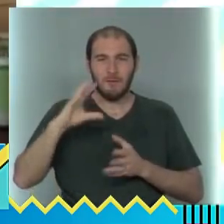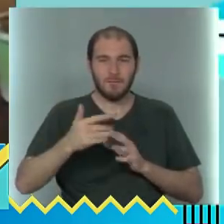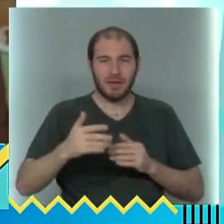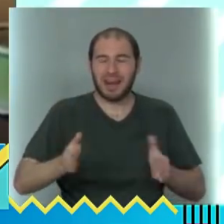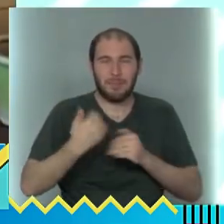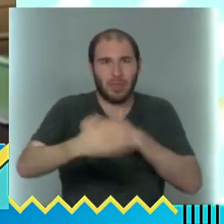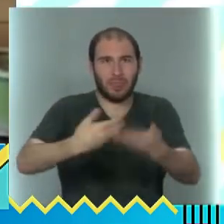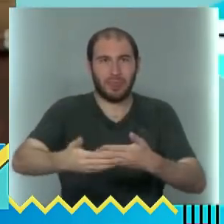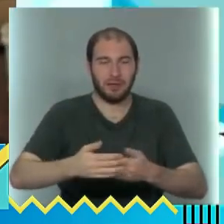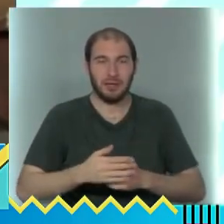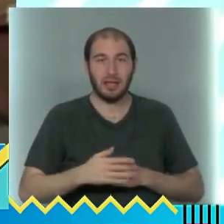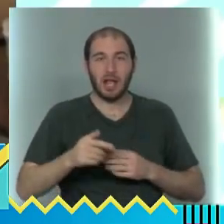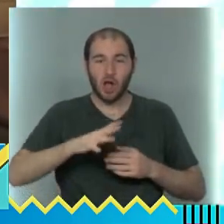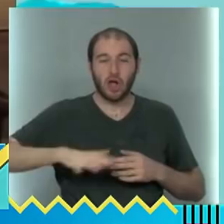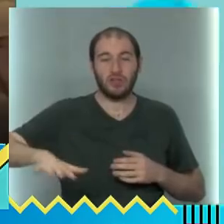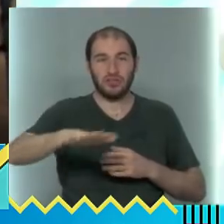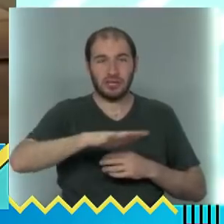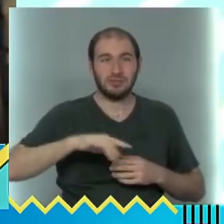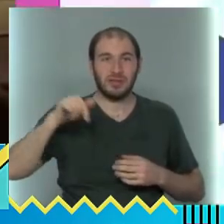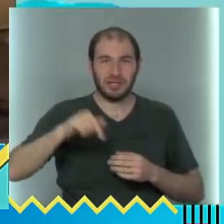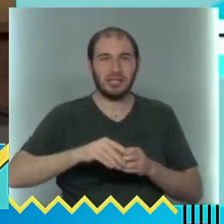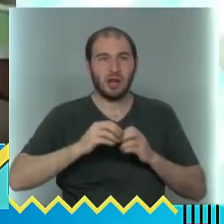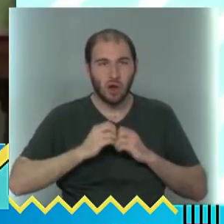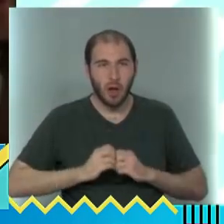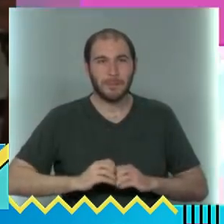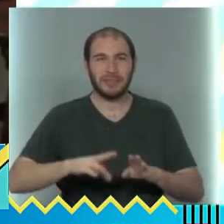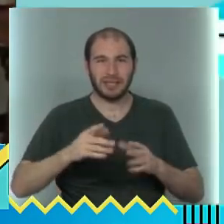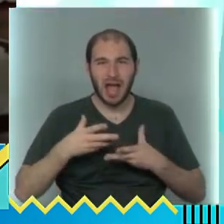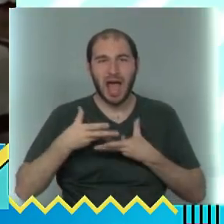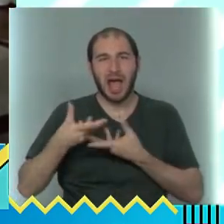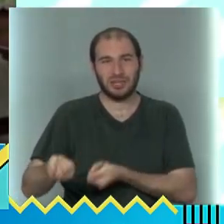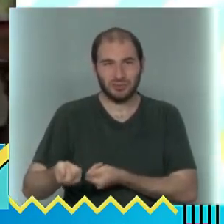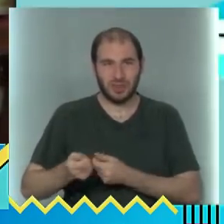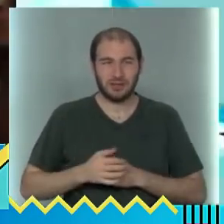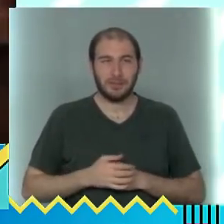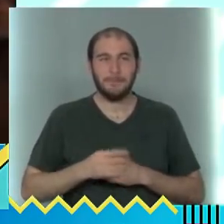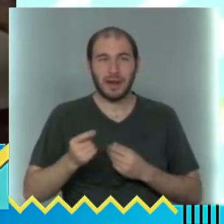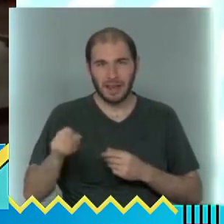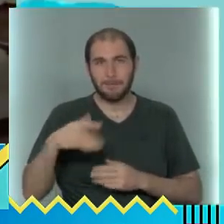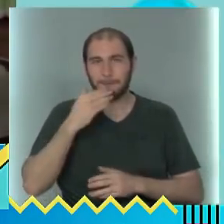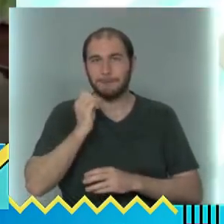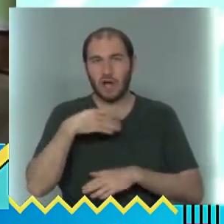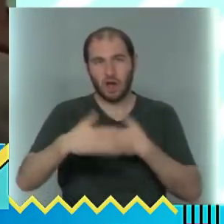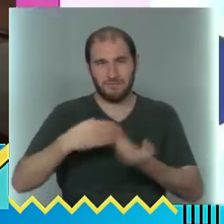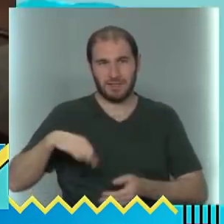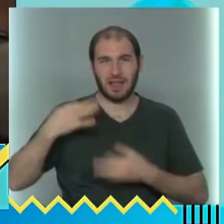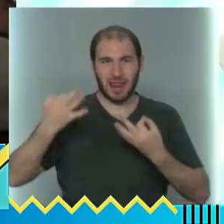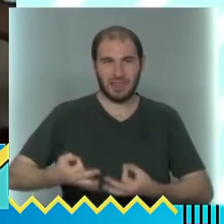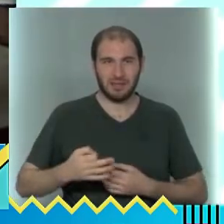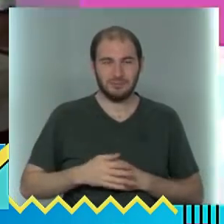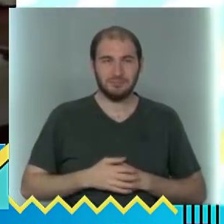demasiado rápido y es el contexto el que tiene que comenzar a colaborar y ayudar para mejorar la calidad de vida,